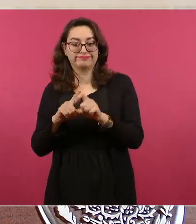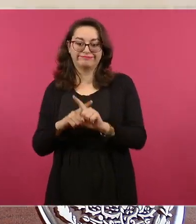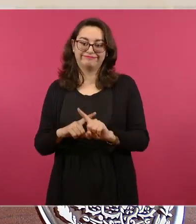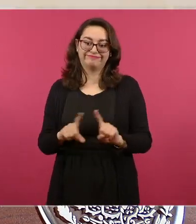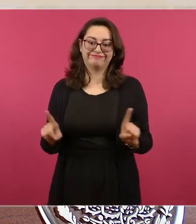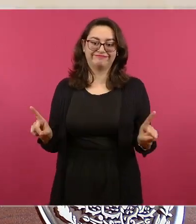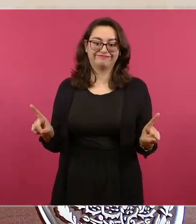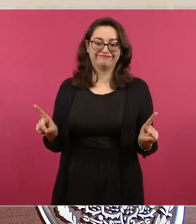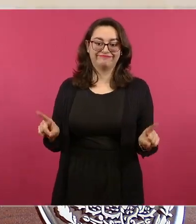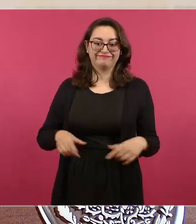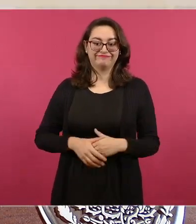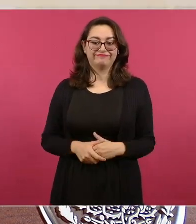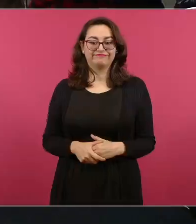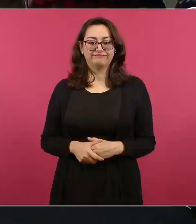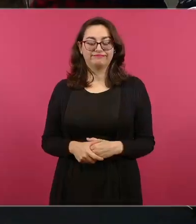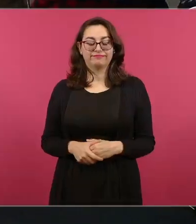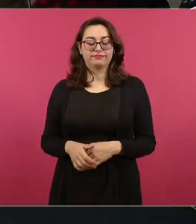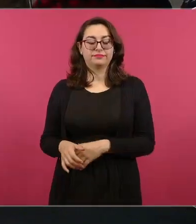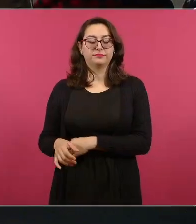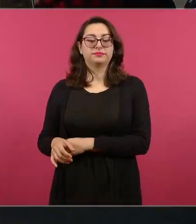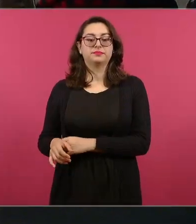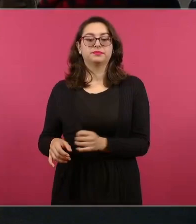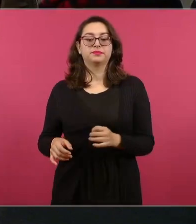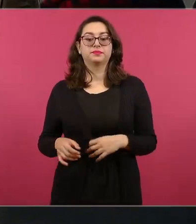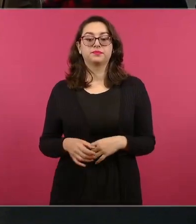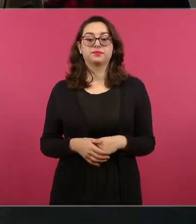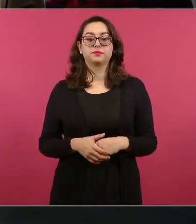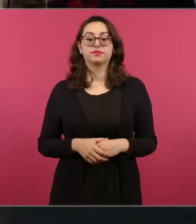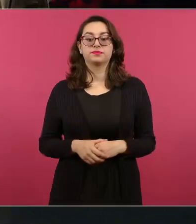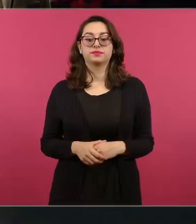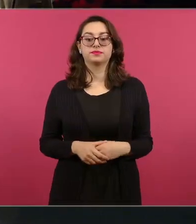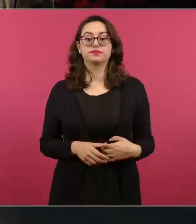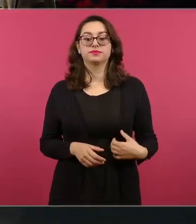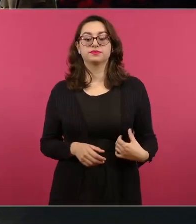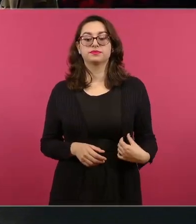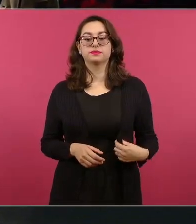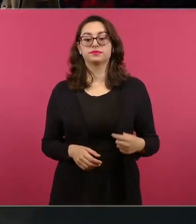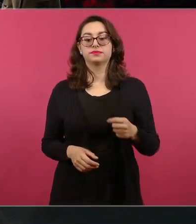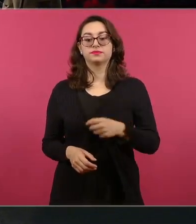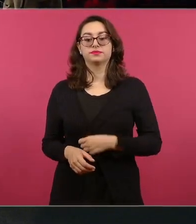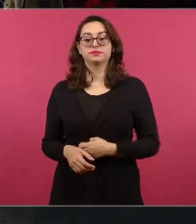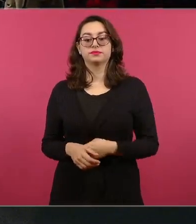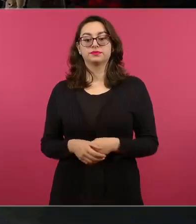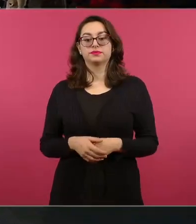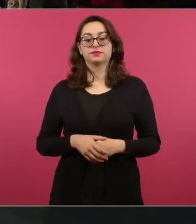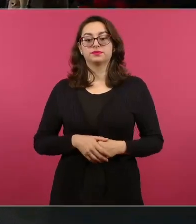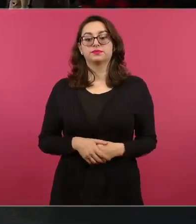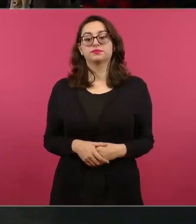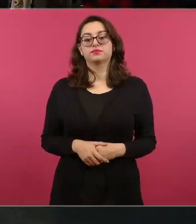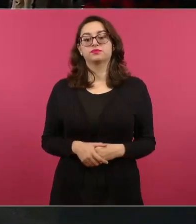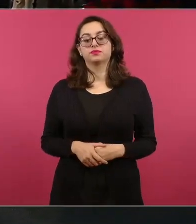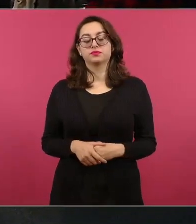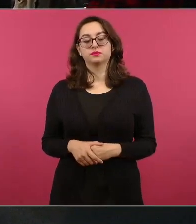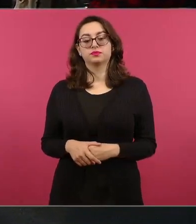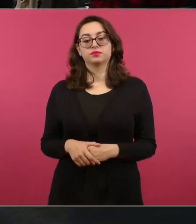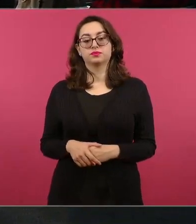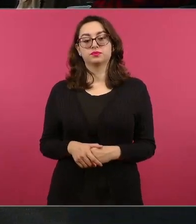Y puede ser un campesino,